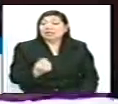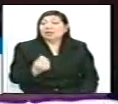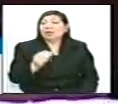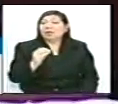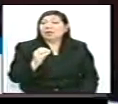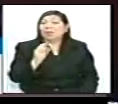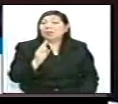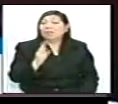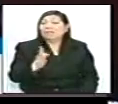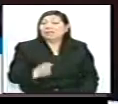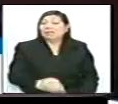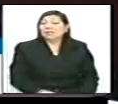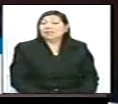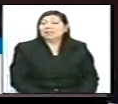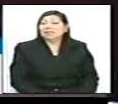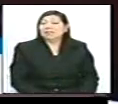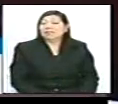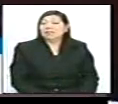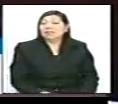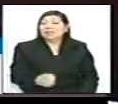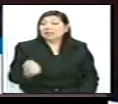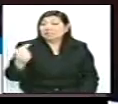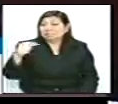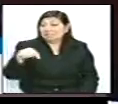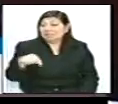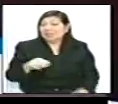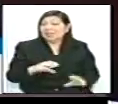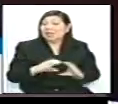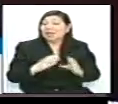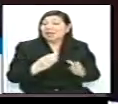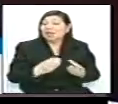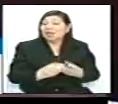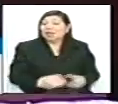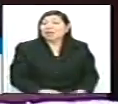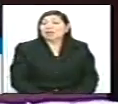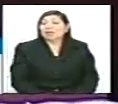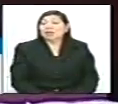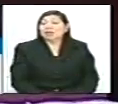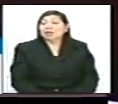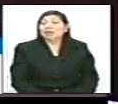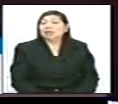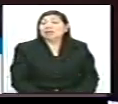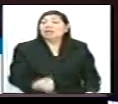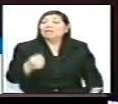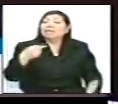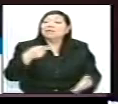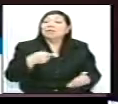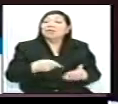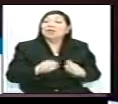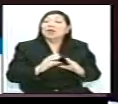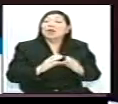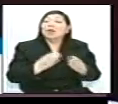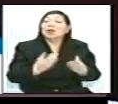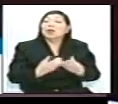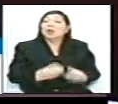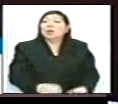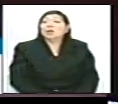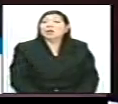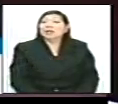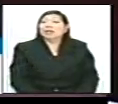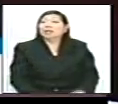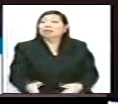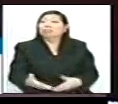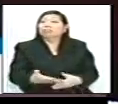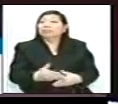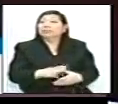Odebrecht. Él vino a este Congreso, enfrentó al Congreso y usó como su